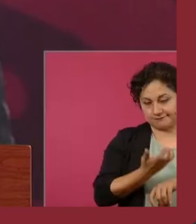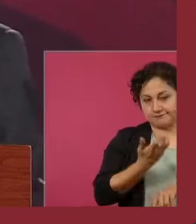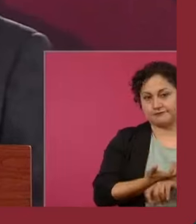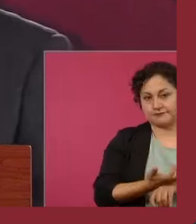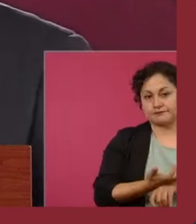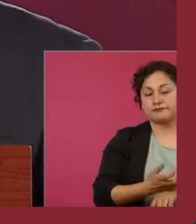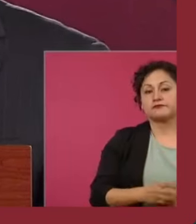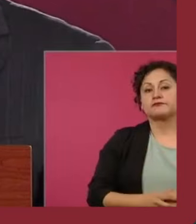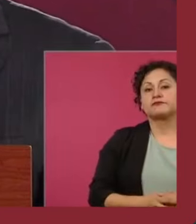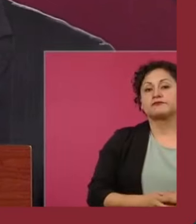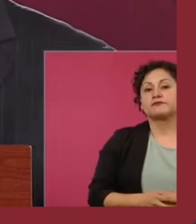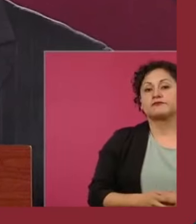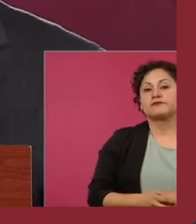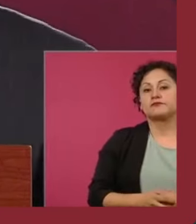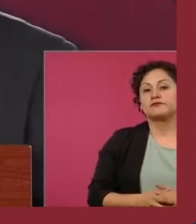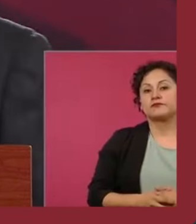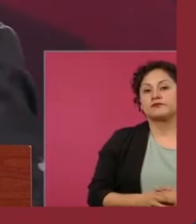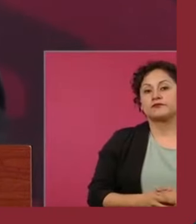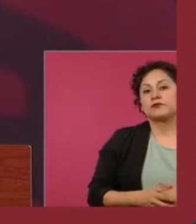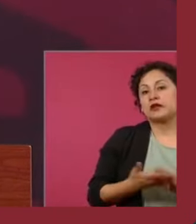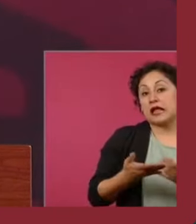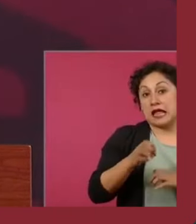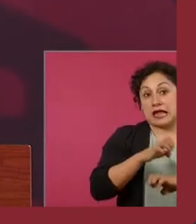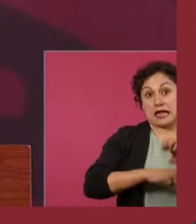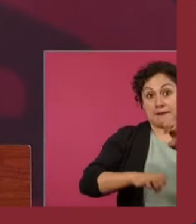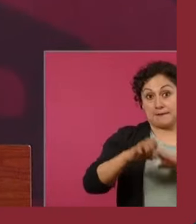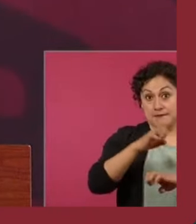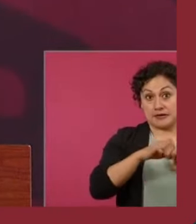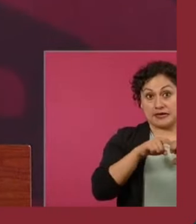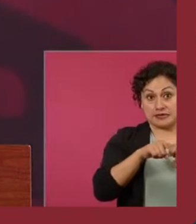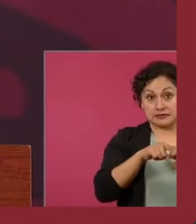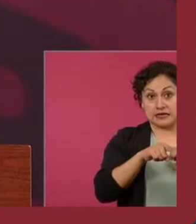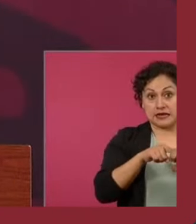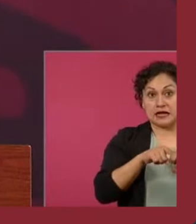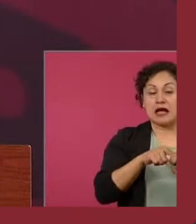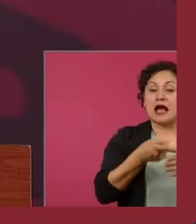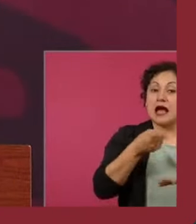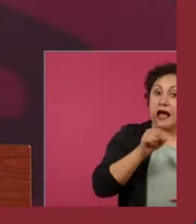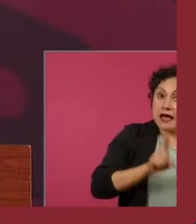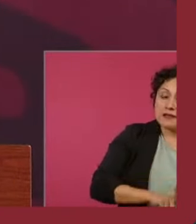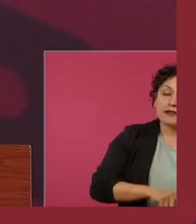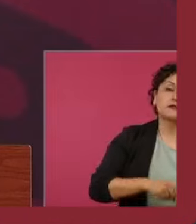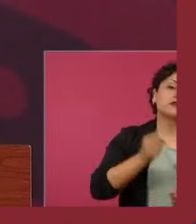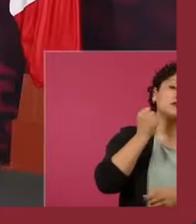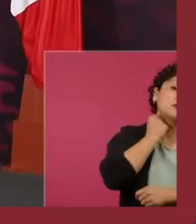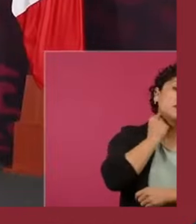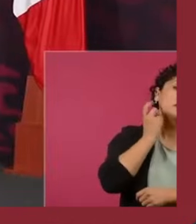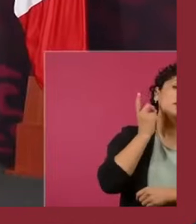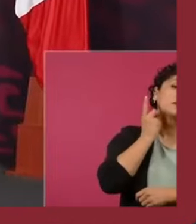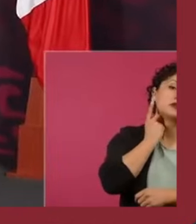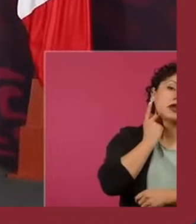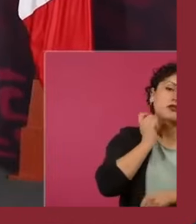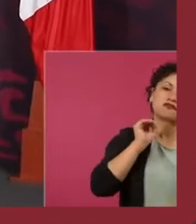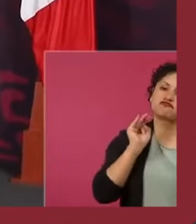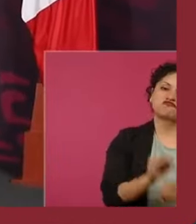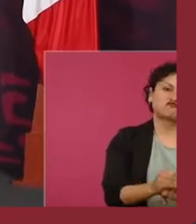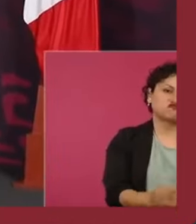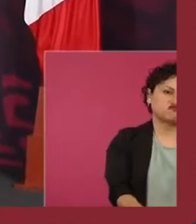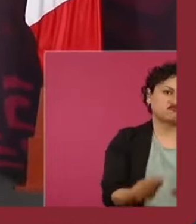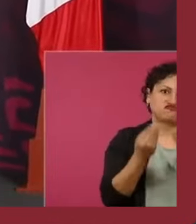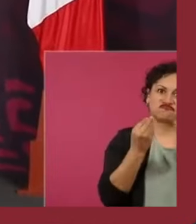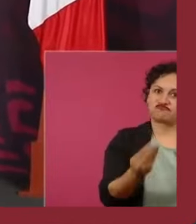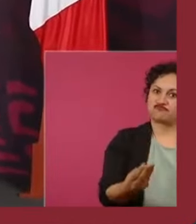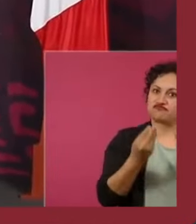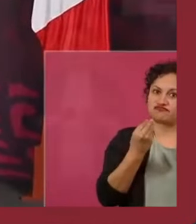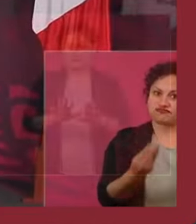preferimos que no vengan o que busquen otros lugares. Mientras que él esté en la presidencia, no se permitirá que sigan